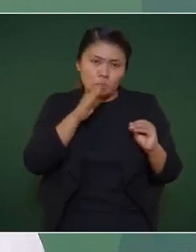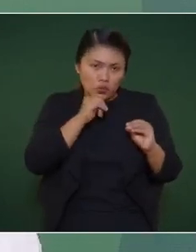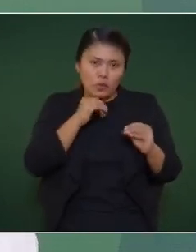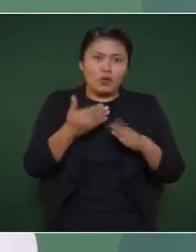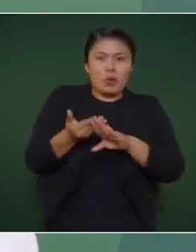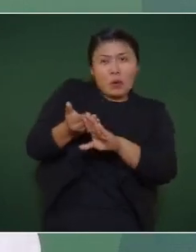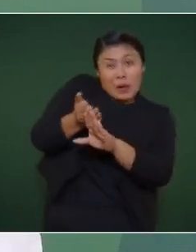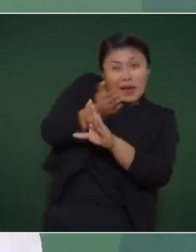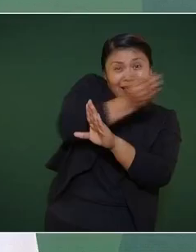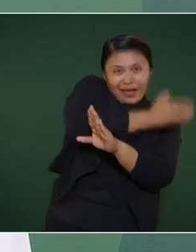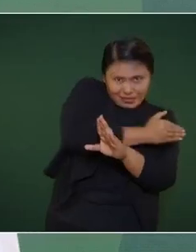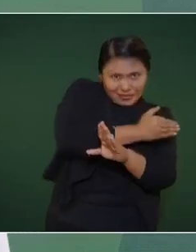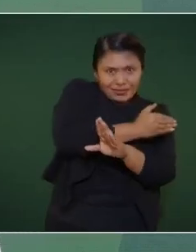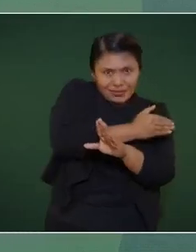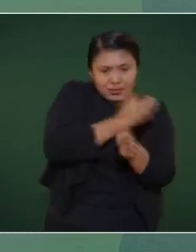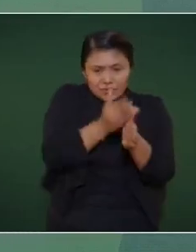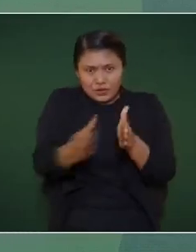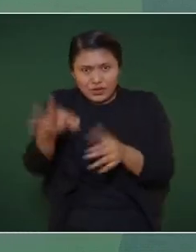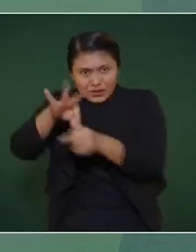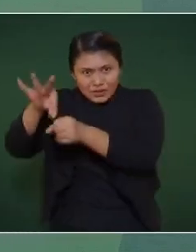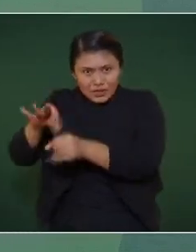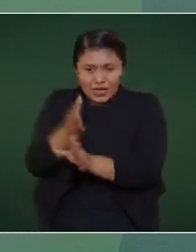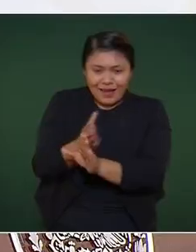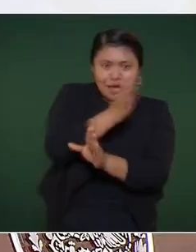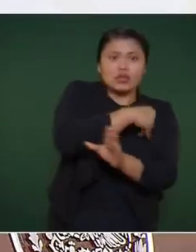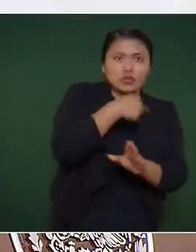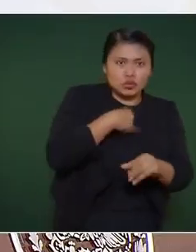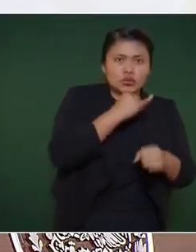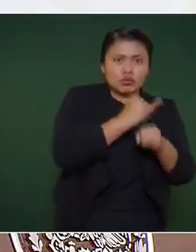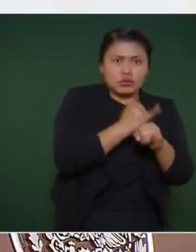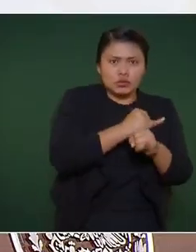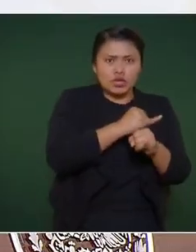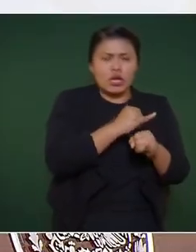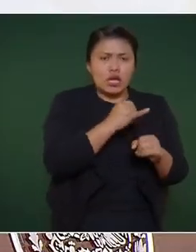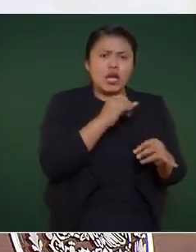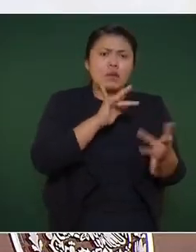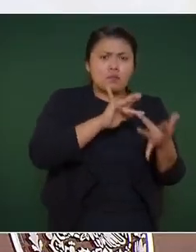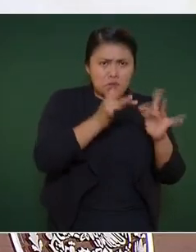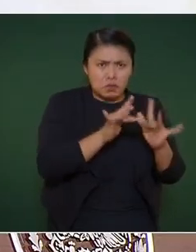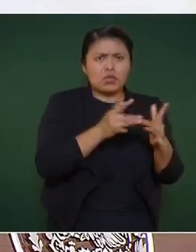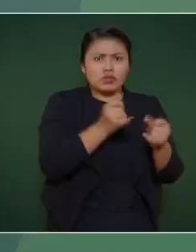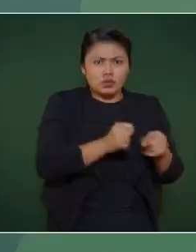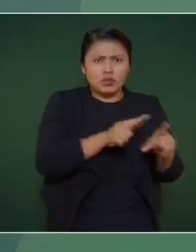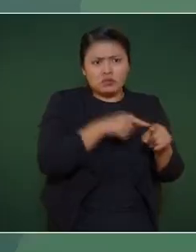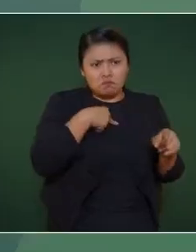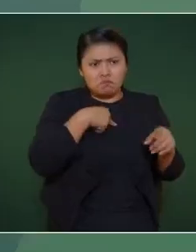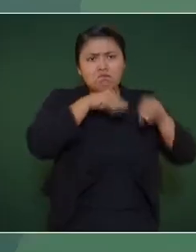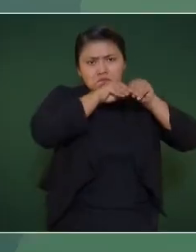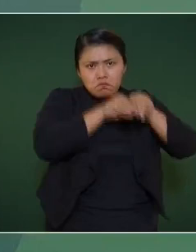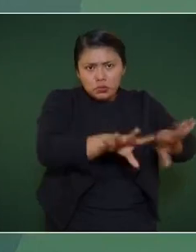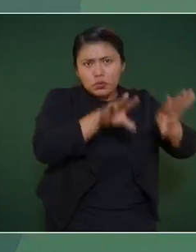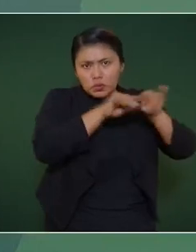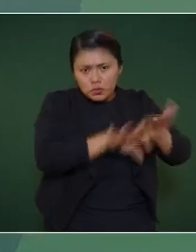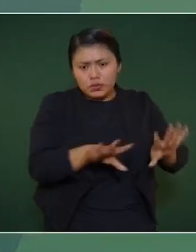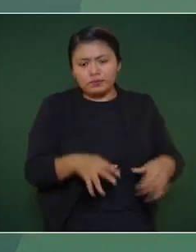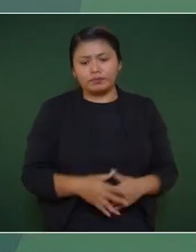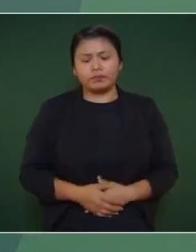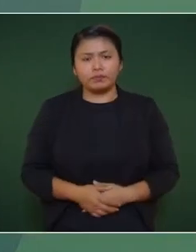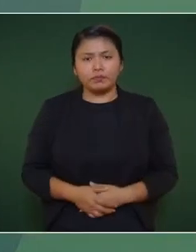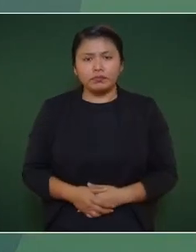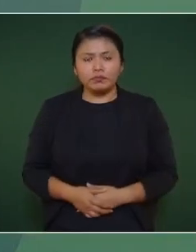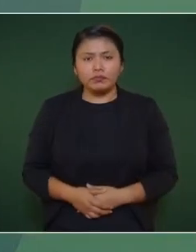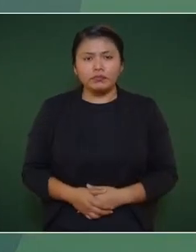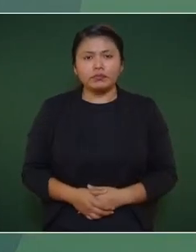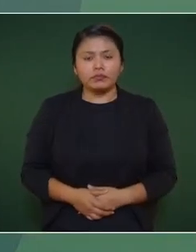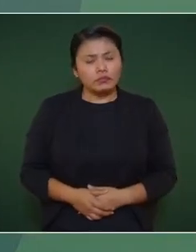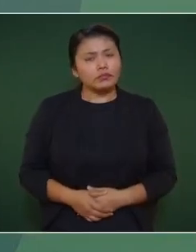antes de la veda, precisamente dar a conocer esta inversión en esa región, que es una de las más grandes que